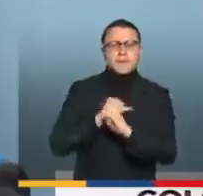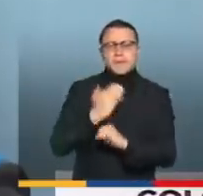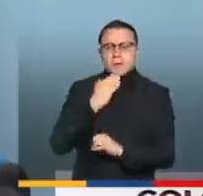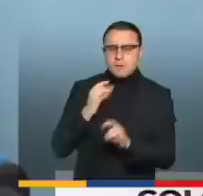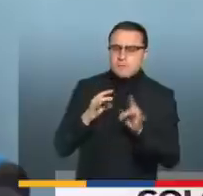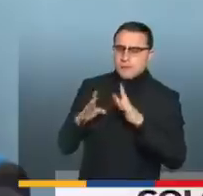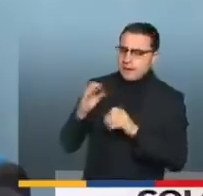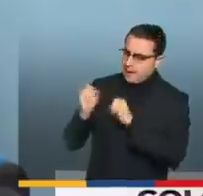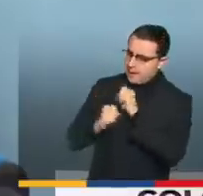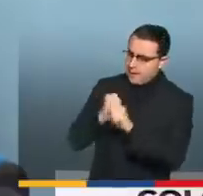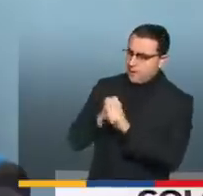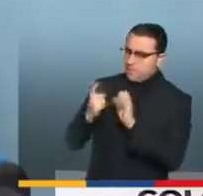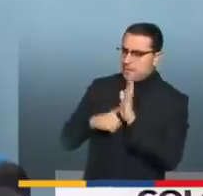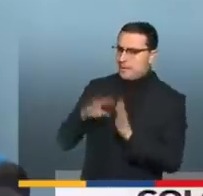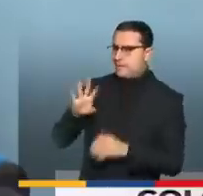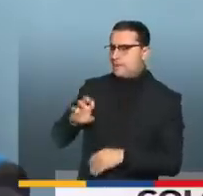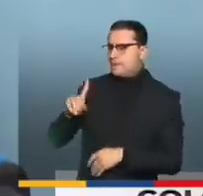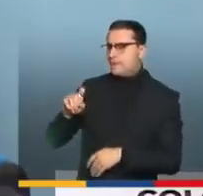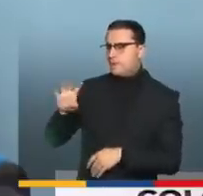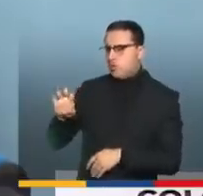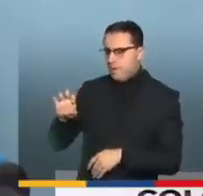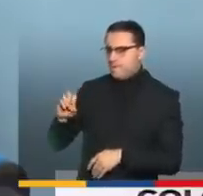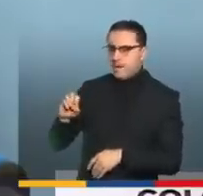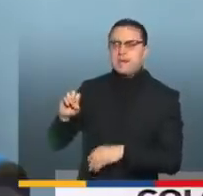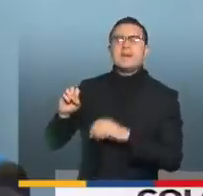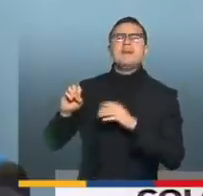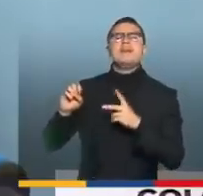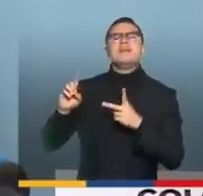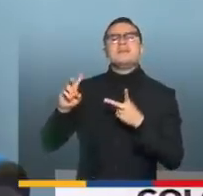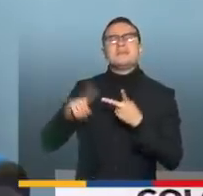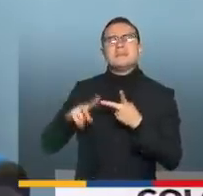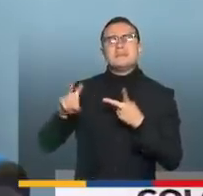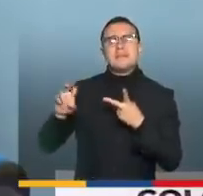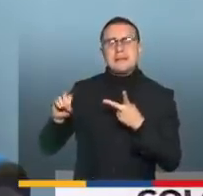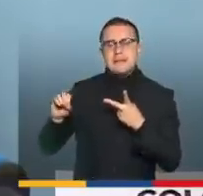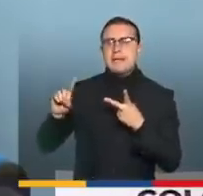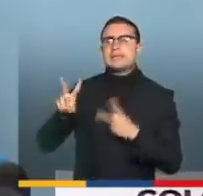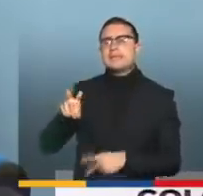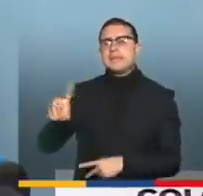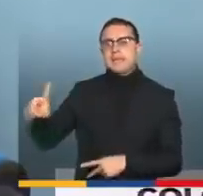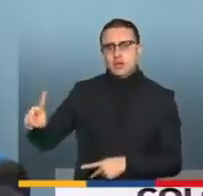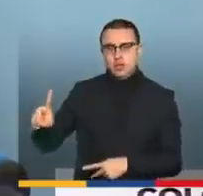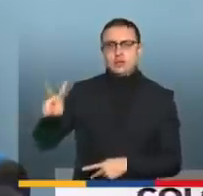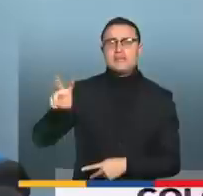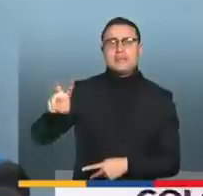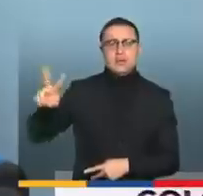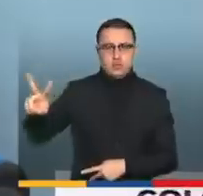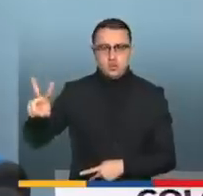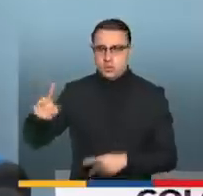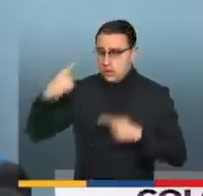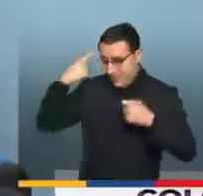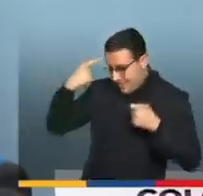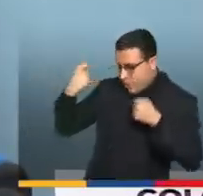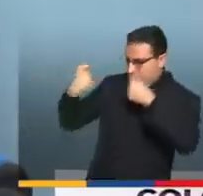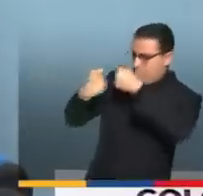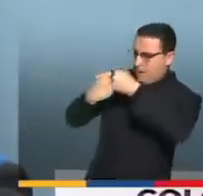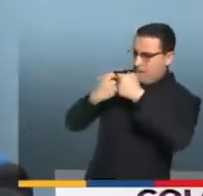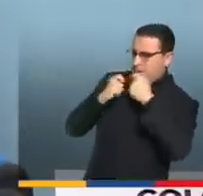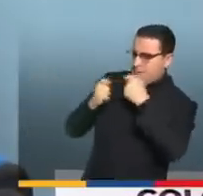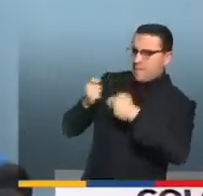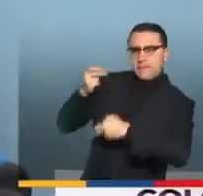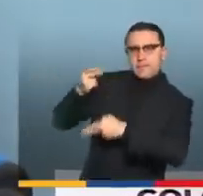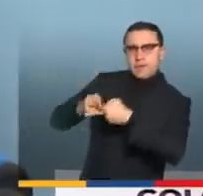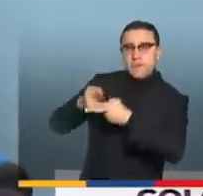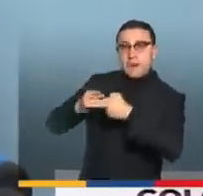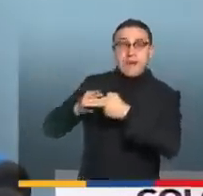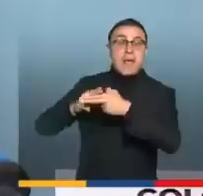69, 70, 71, 72 del siglo pasado. Era el convenio que se denomina el Pacto